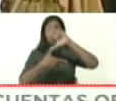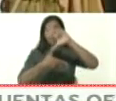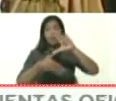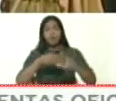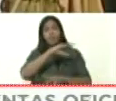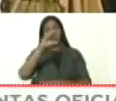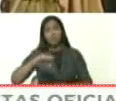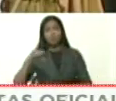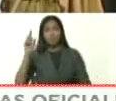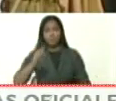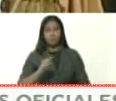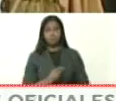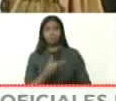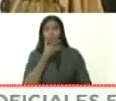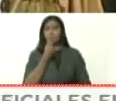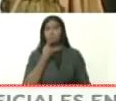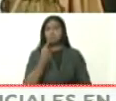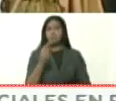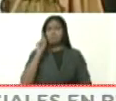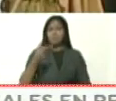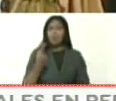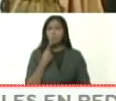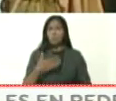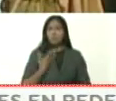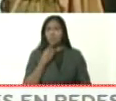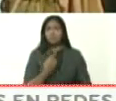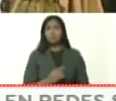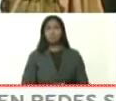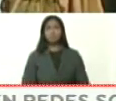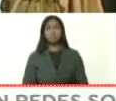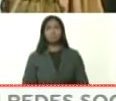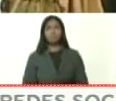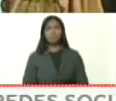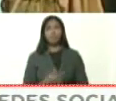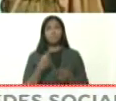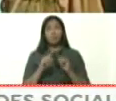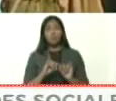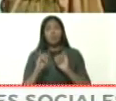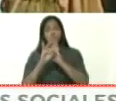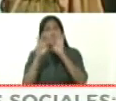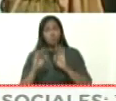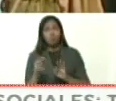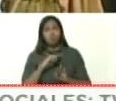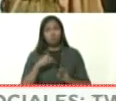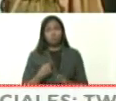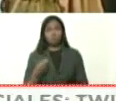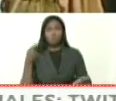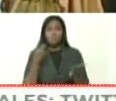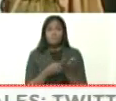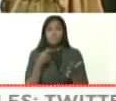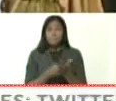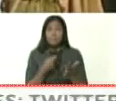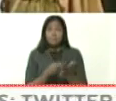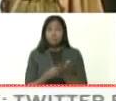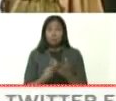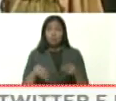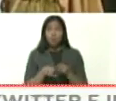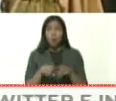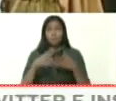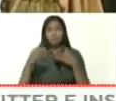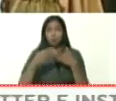caribeños. Es muy fácil decirlo, pero ha sido una inversión en